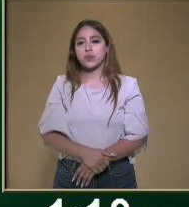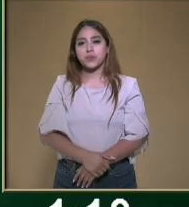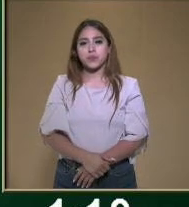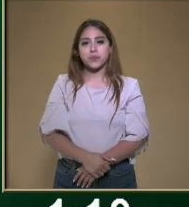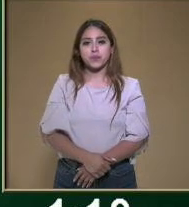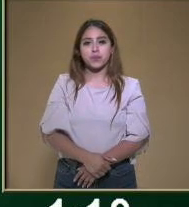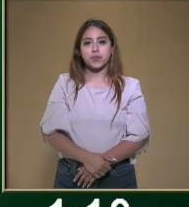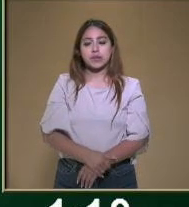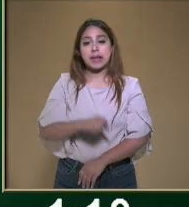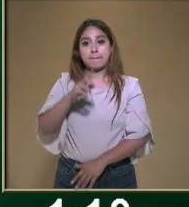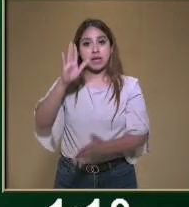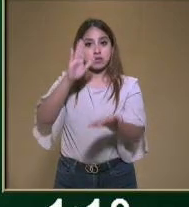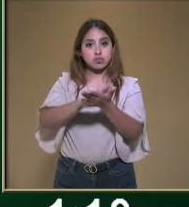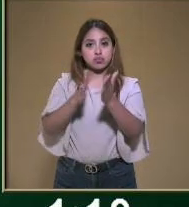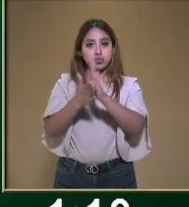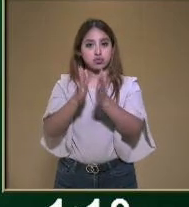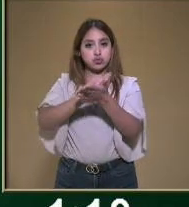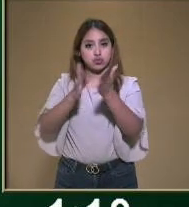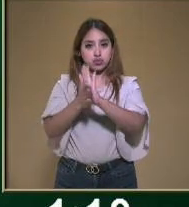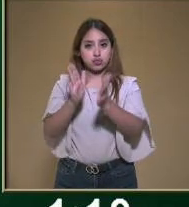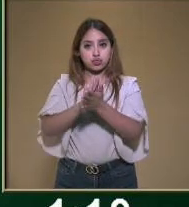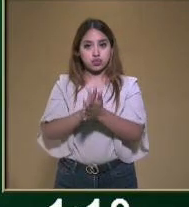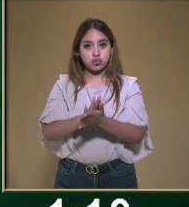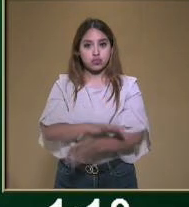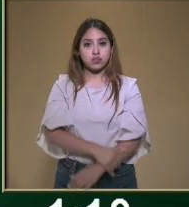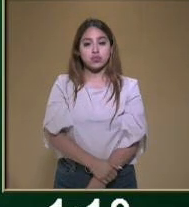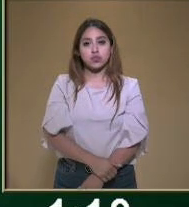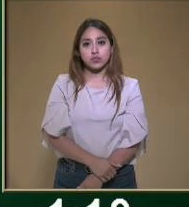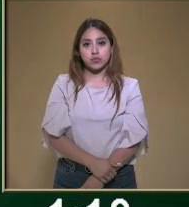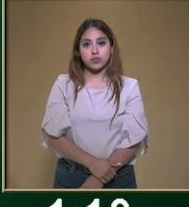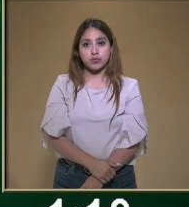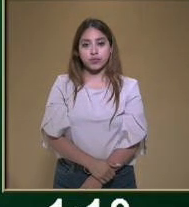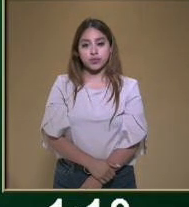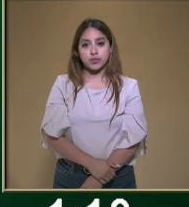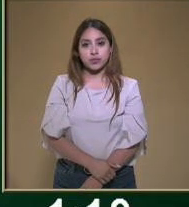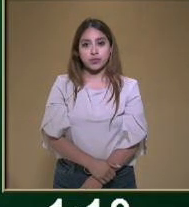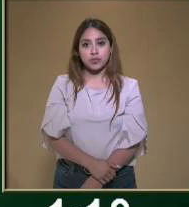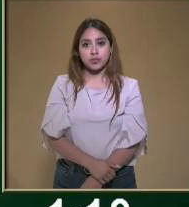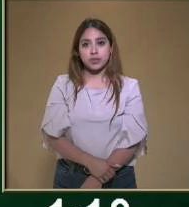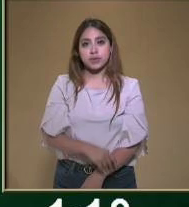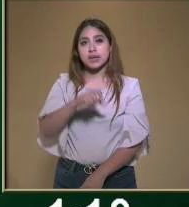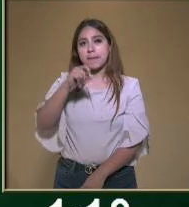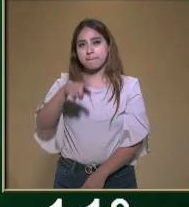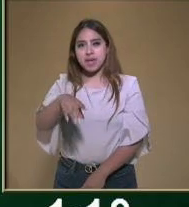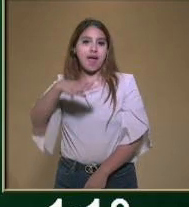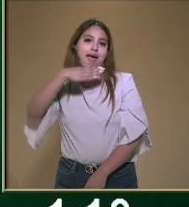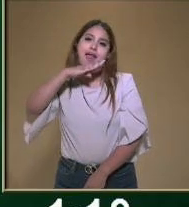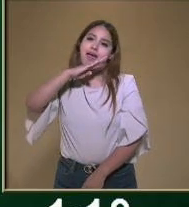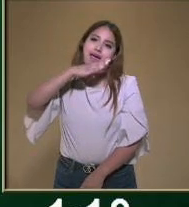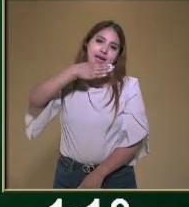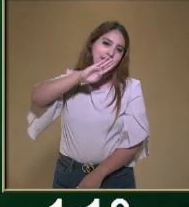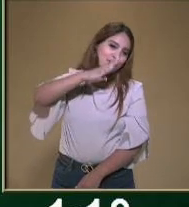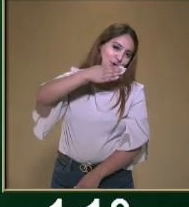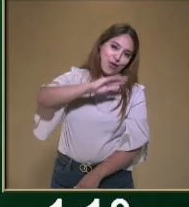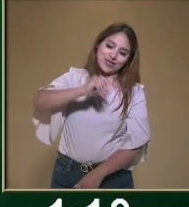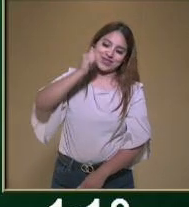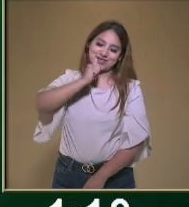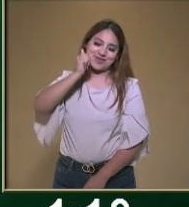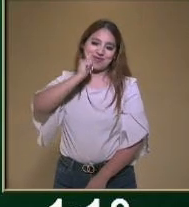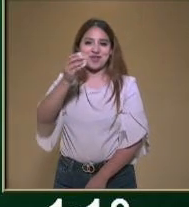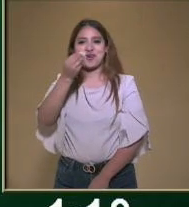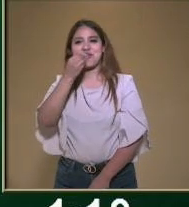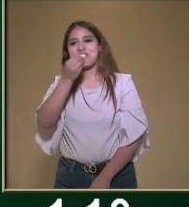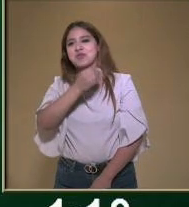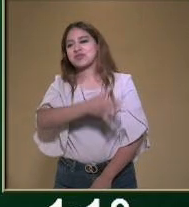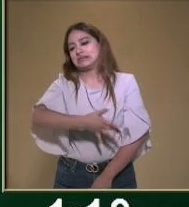las tortillas. Continuamos con elotl. Yo creo que todos hemos comido el elote, ¿verdad? Bien